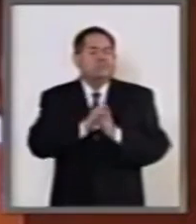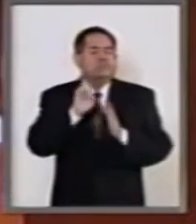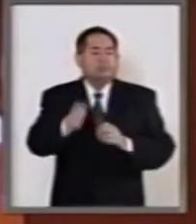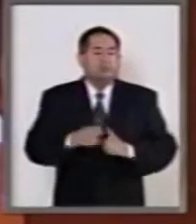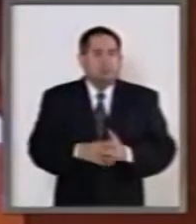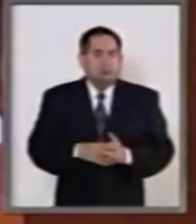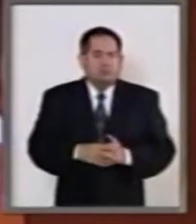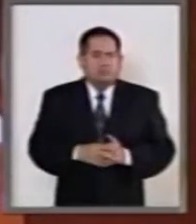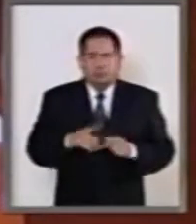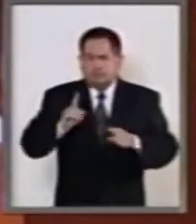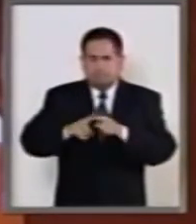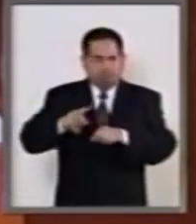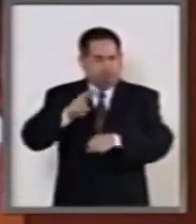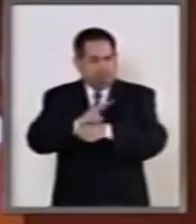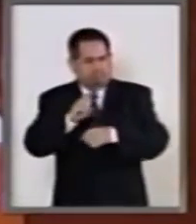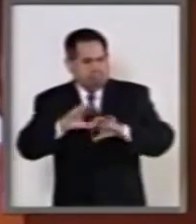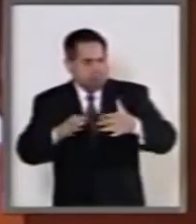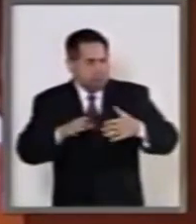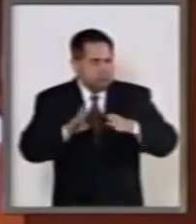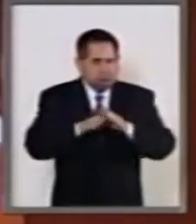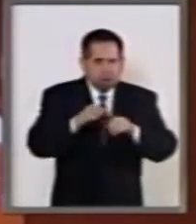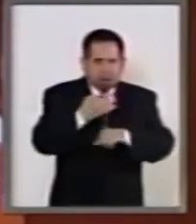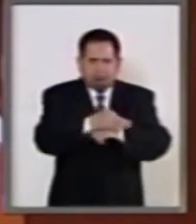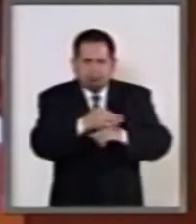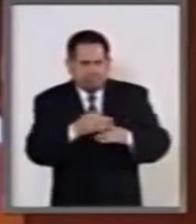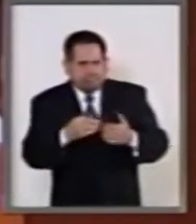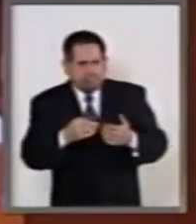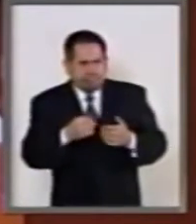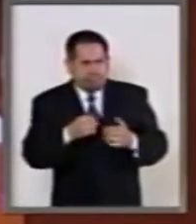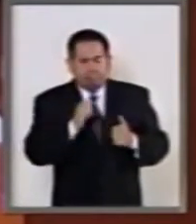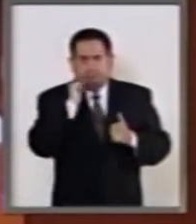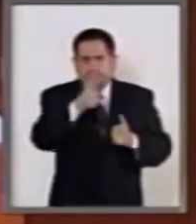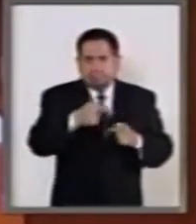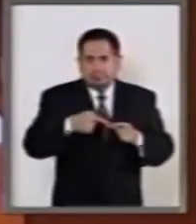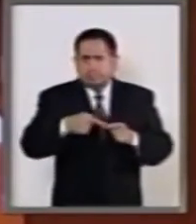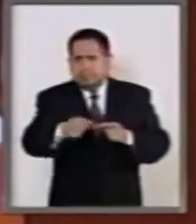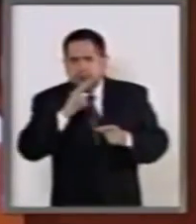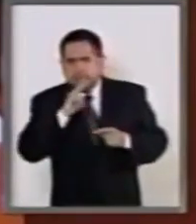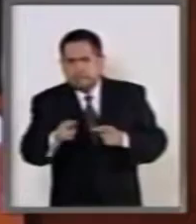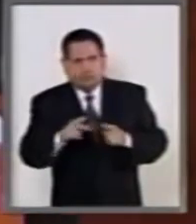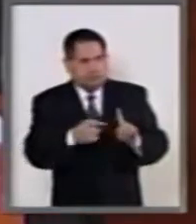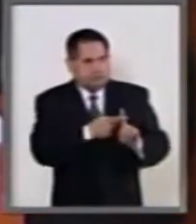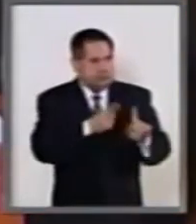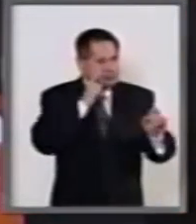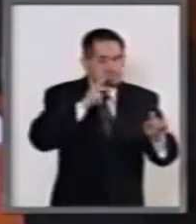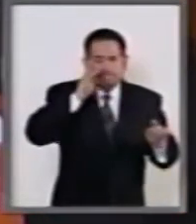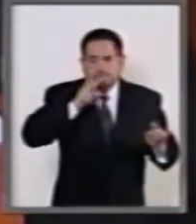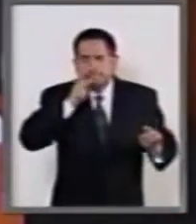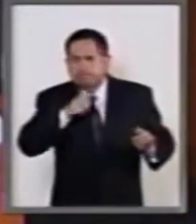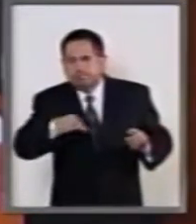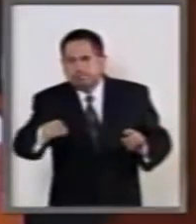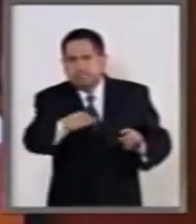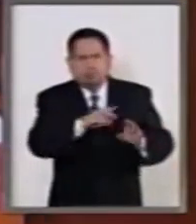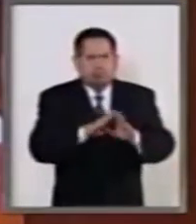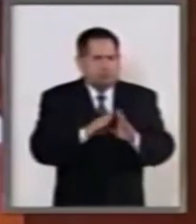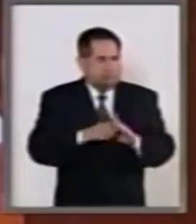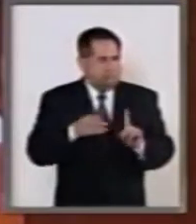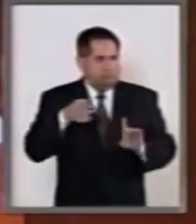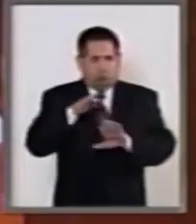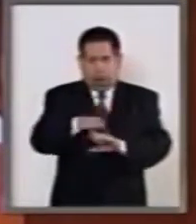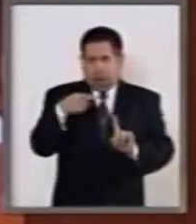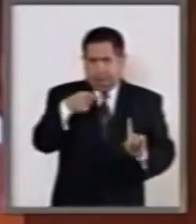de supervisión de medidas cautelares para realizar evaluaciones de riesgo respecto del